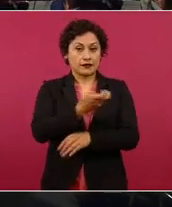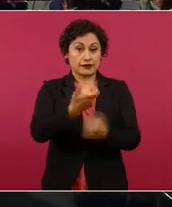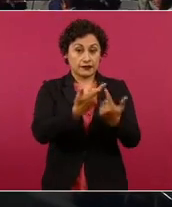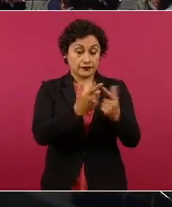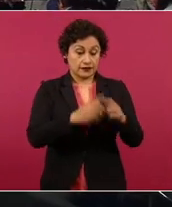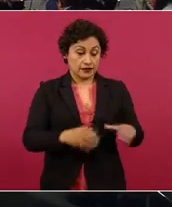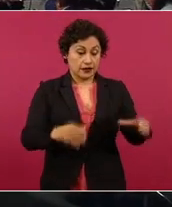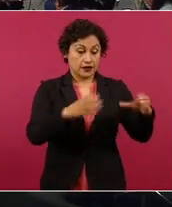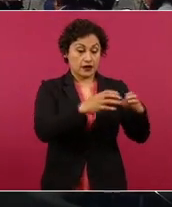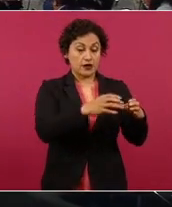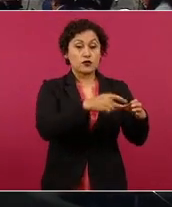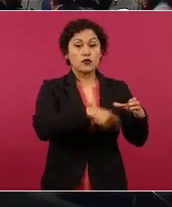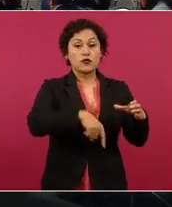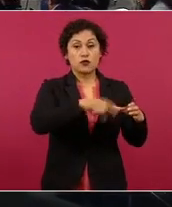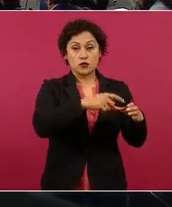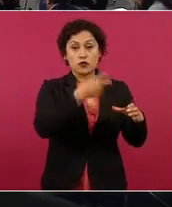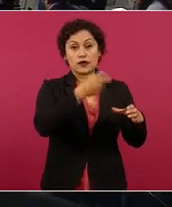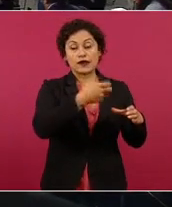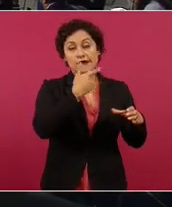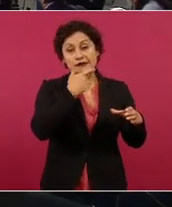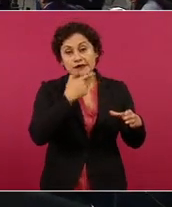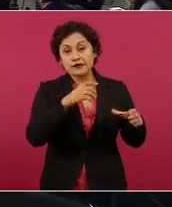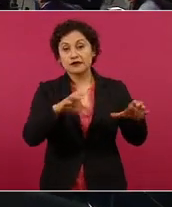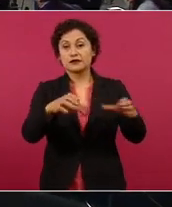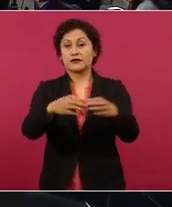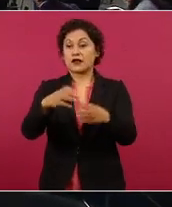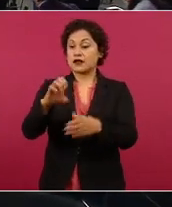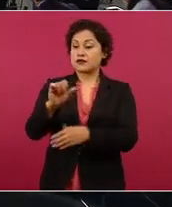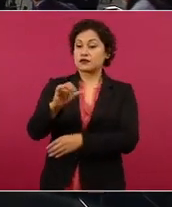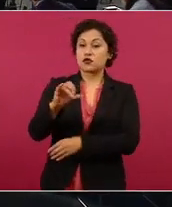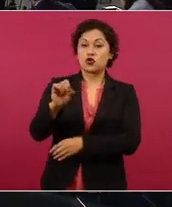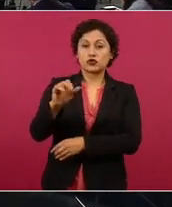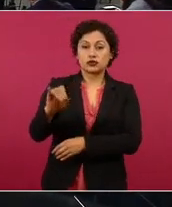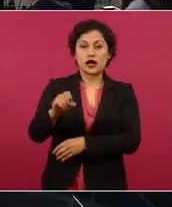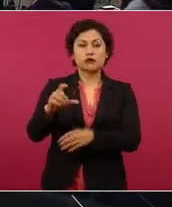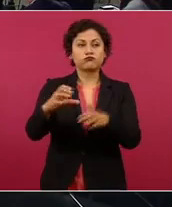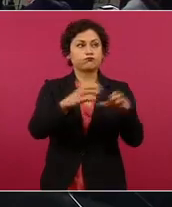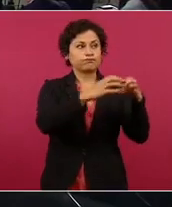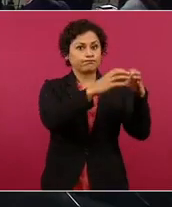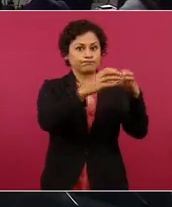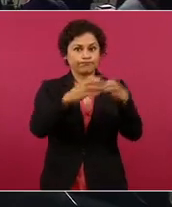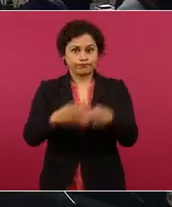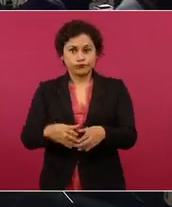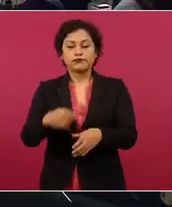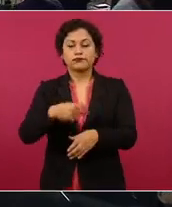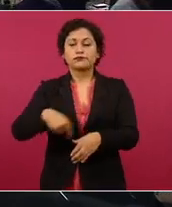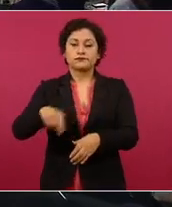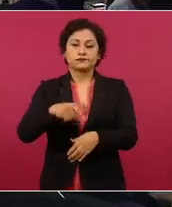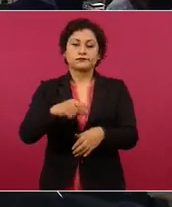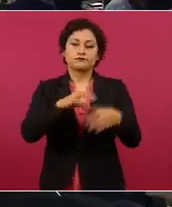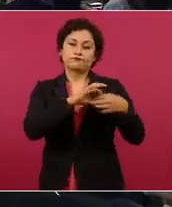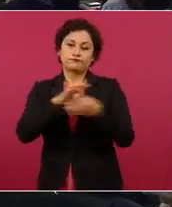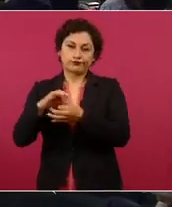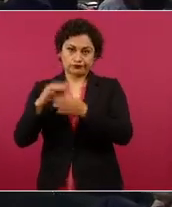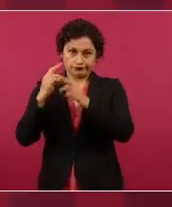pero ese es otro asunto. Se van a cumplir 200 años y va a haber un encuentro.